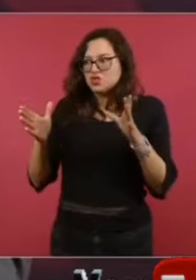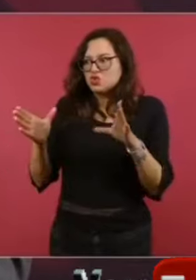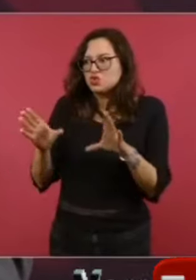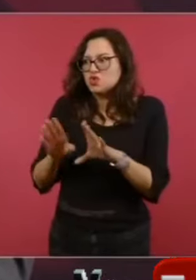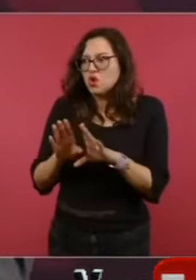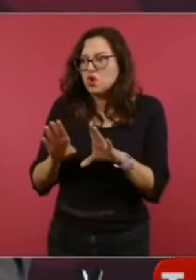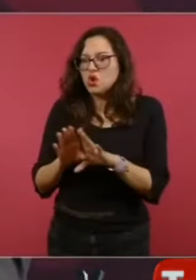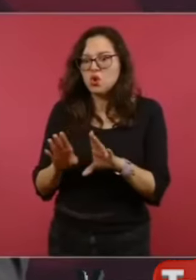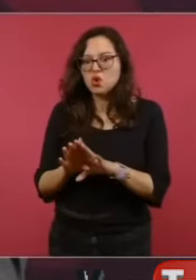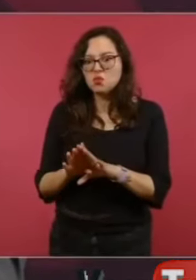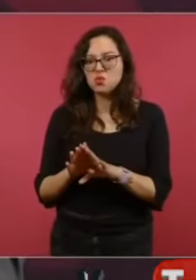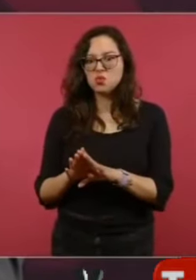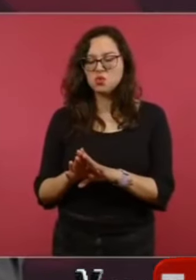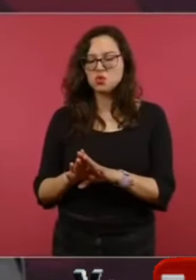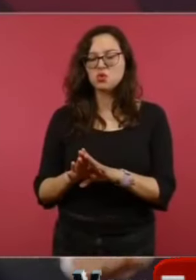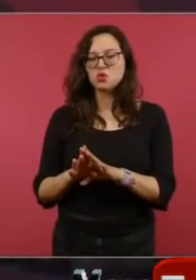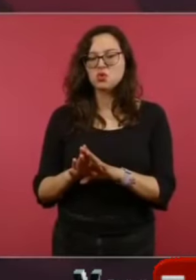muy